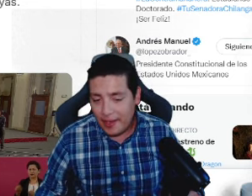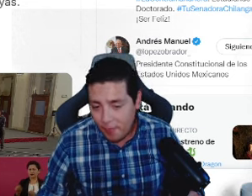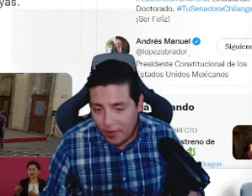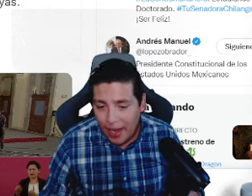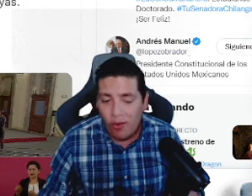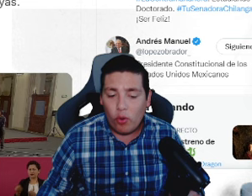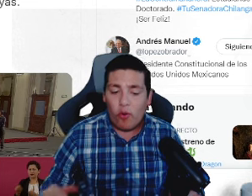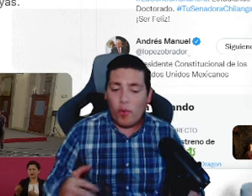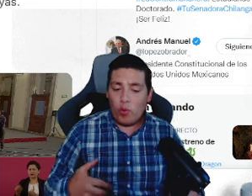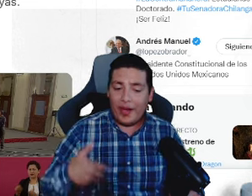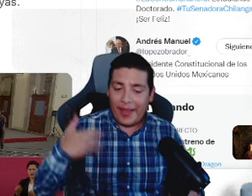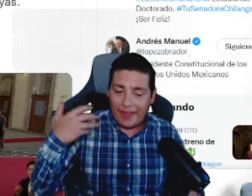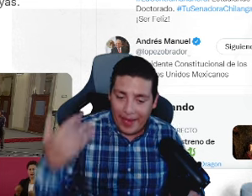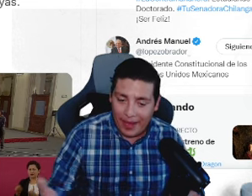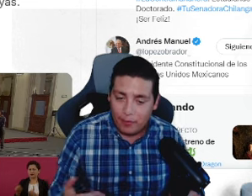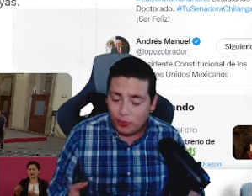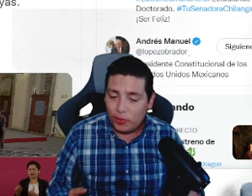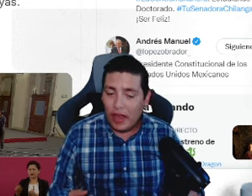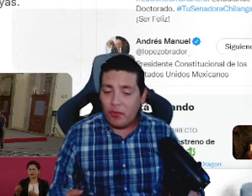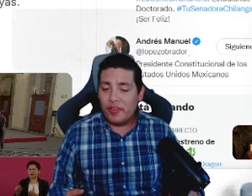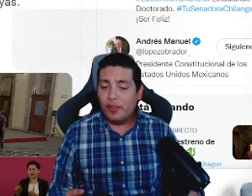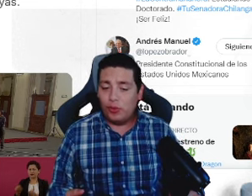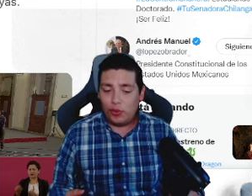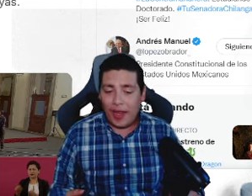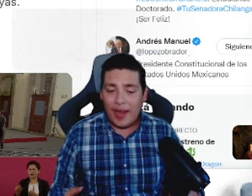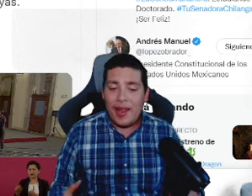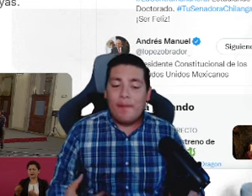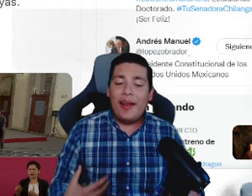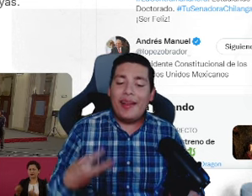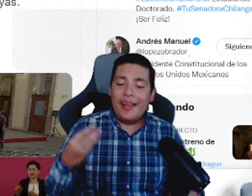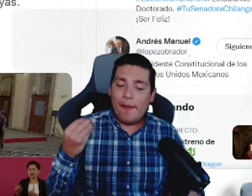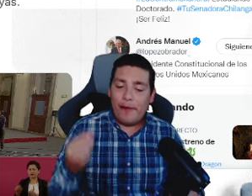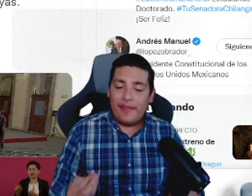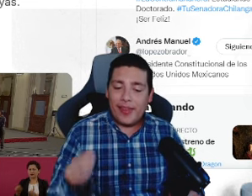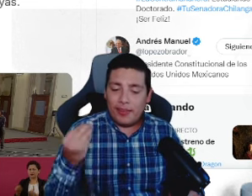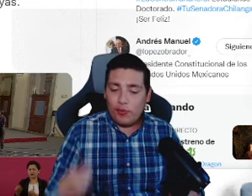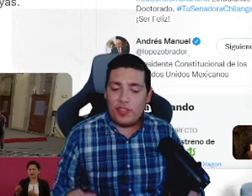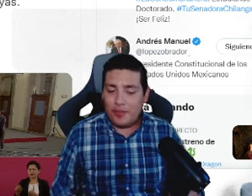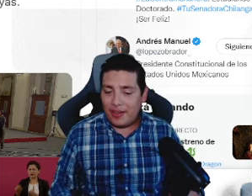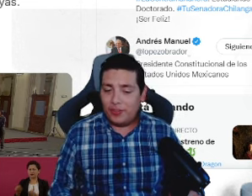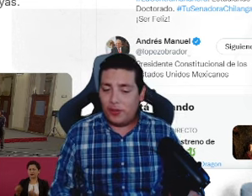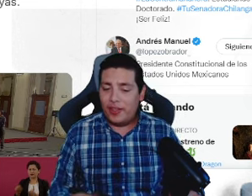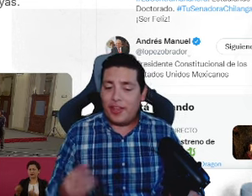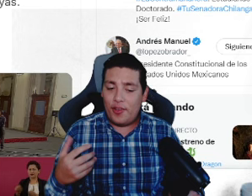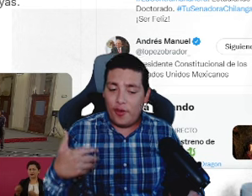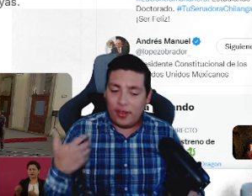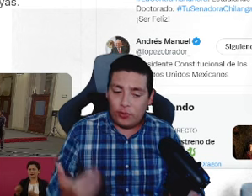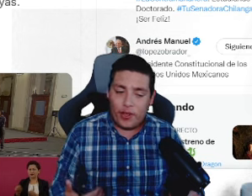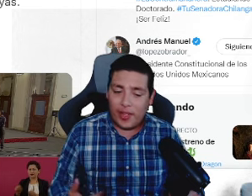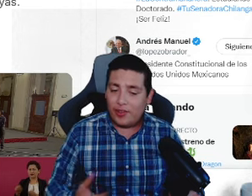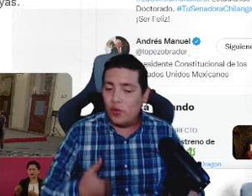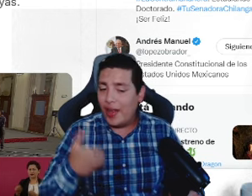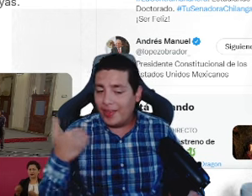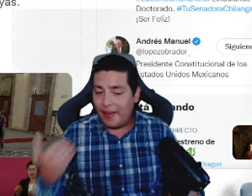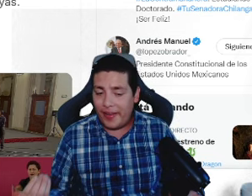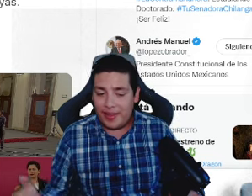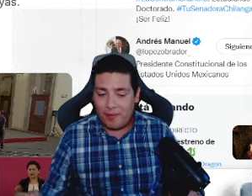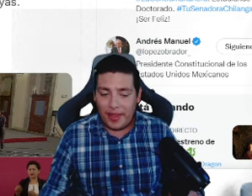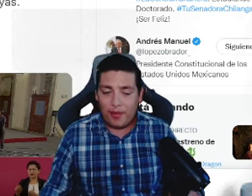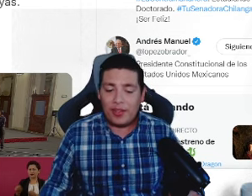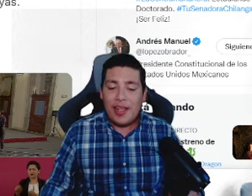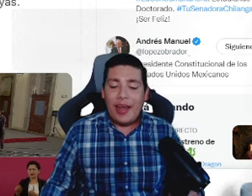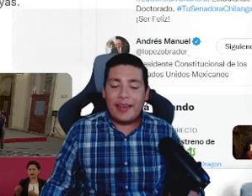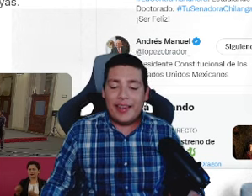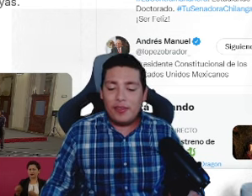en tribuna, lo convoco a que tengamos un diálogo institucional para que de frente escuche mis razones y yo las suyas, no a través